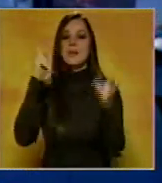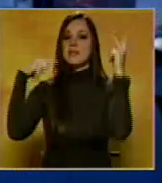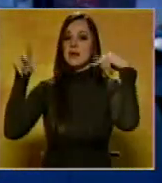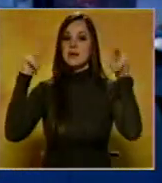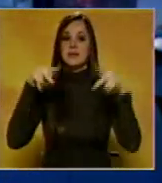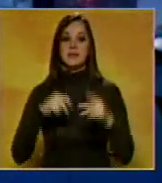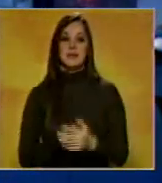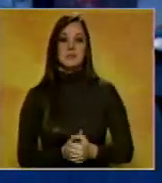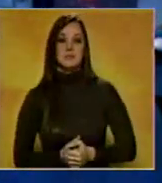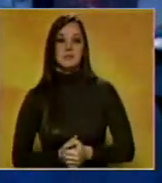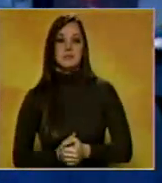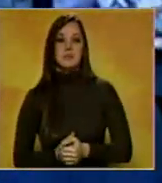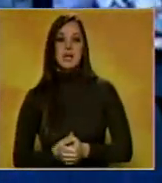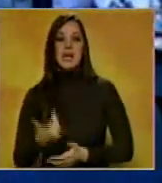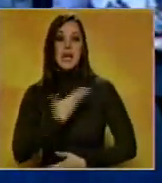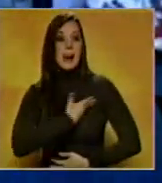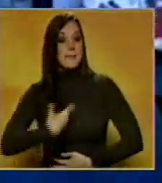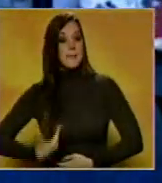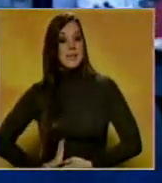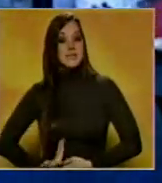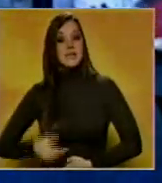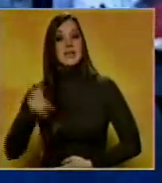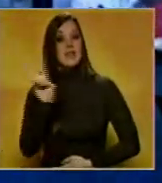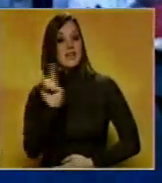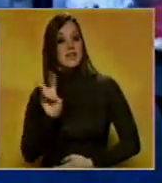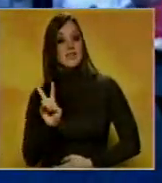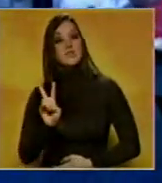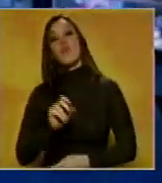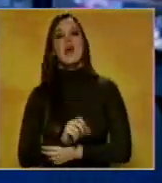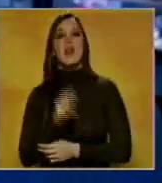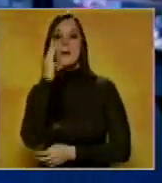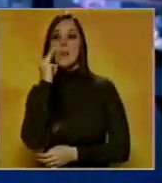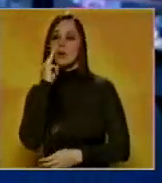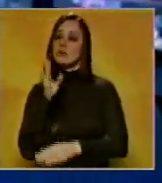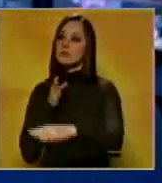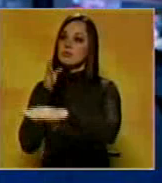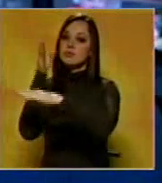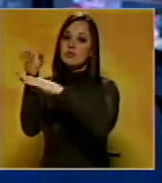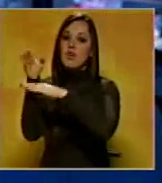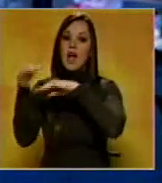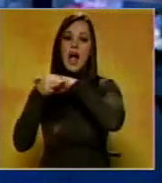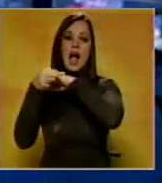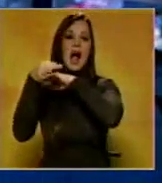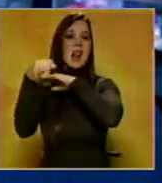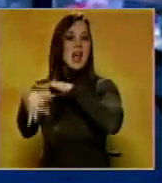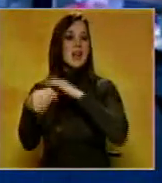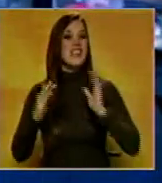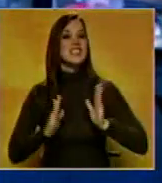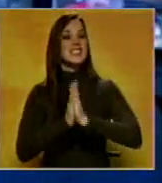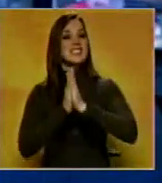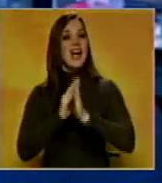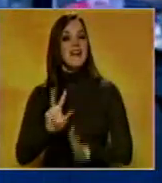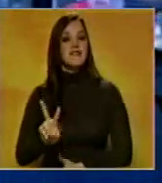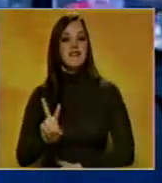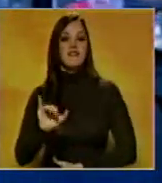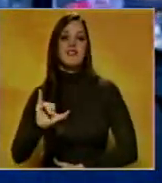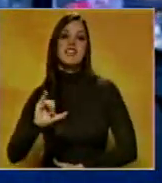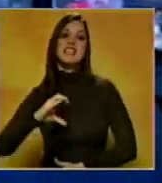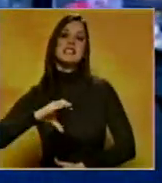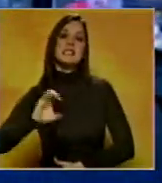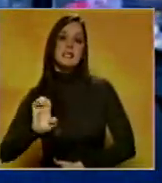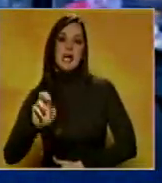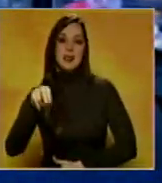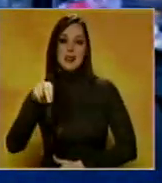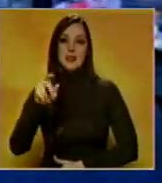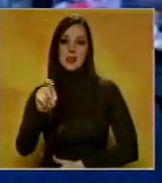El presidente de Venezuela, Nicolás Maduro, realizó este domingo una visita oficial a la isla de San Vicente y las Granadinas con el fin de fortalecer los lazos de